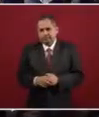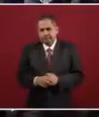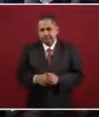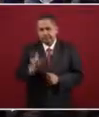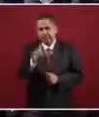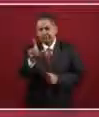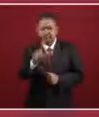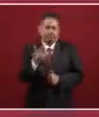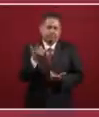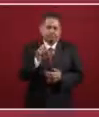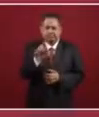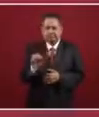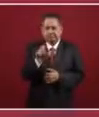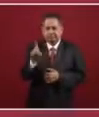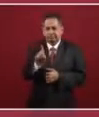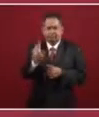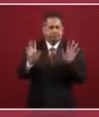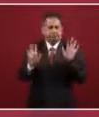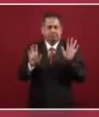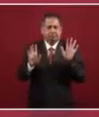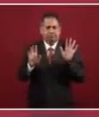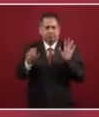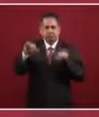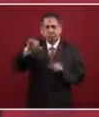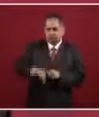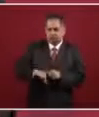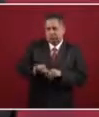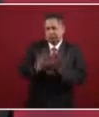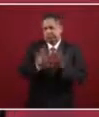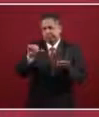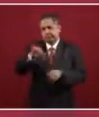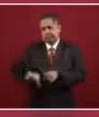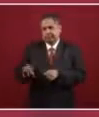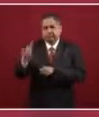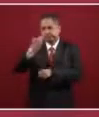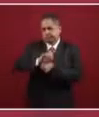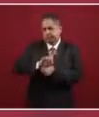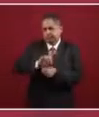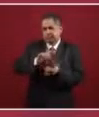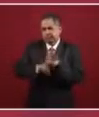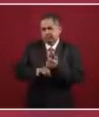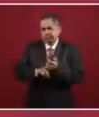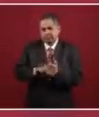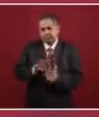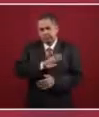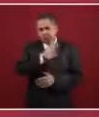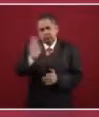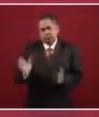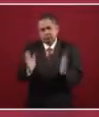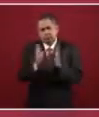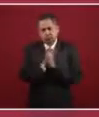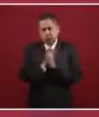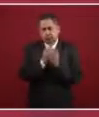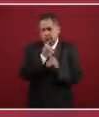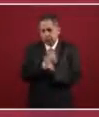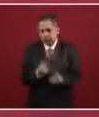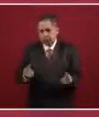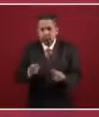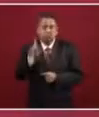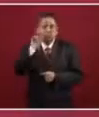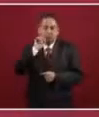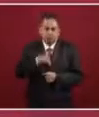Además de fin de semana va a ser hoy ya es día de muertos, de los niños muertos,